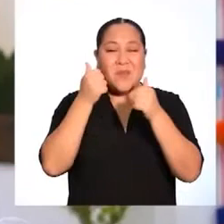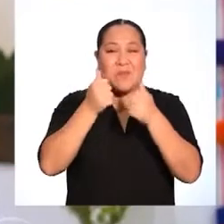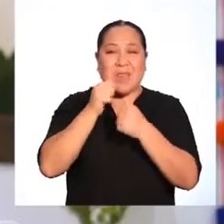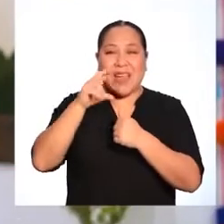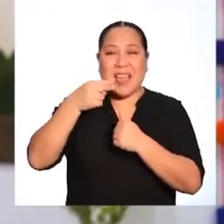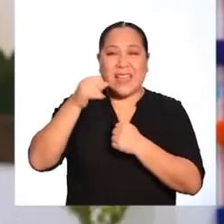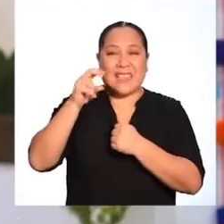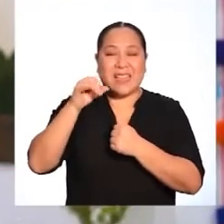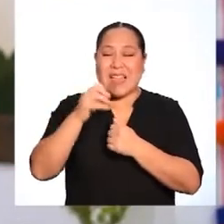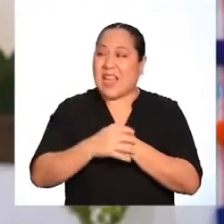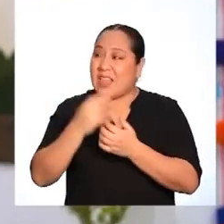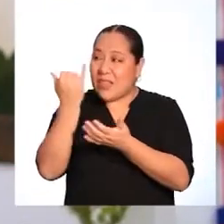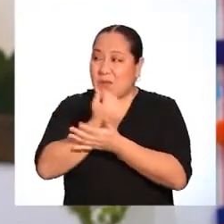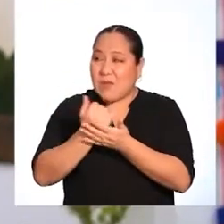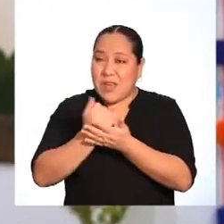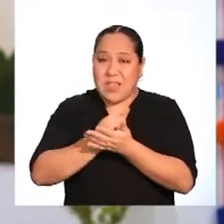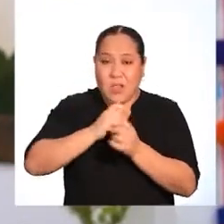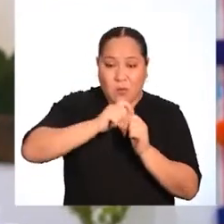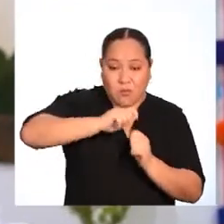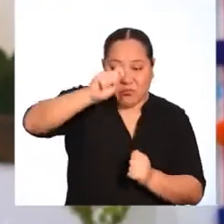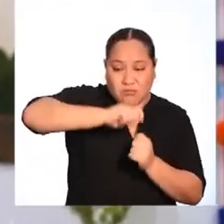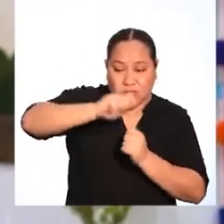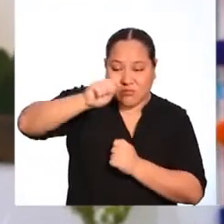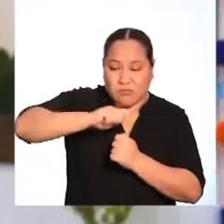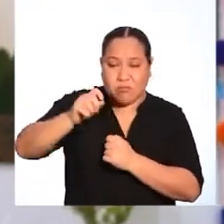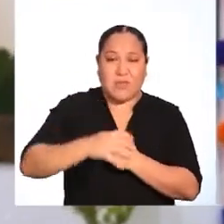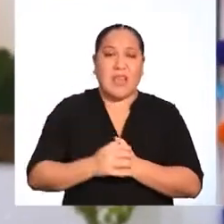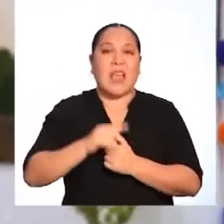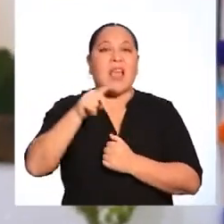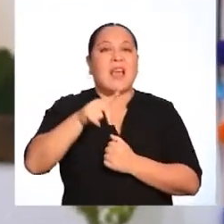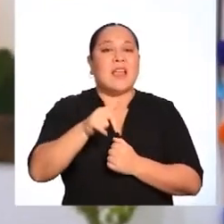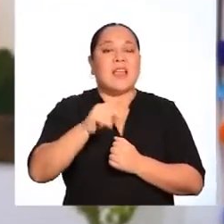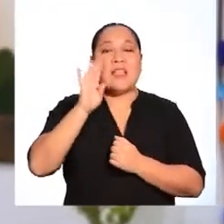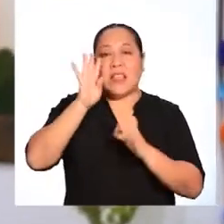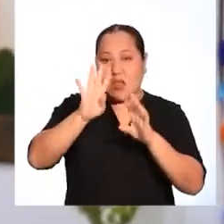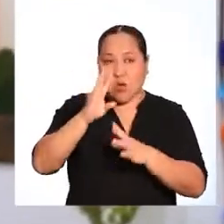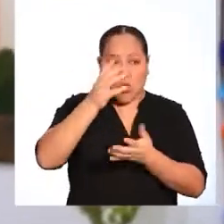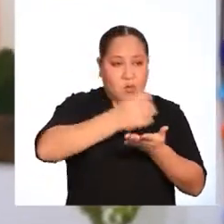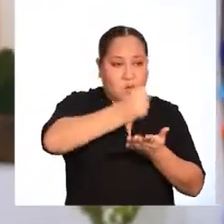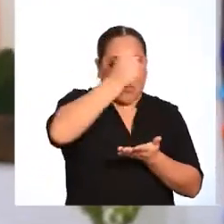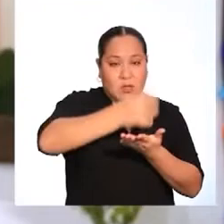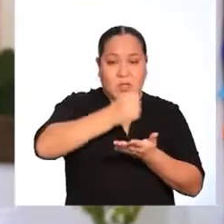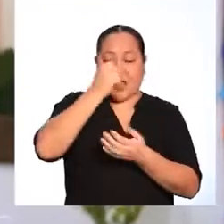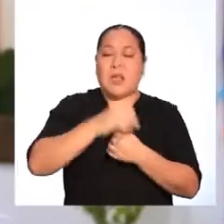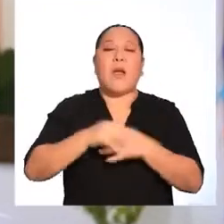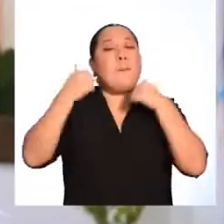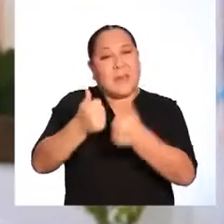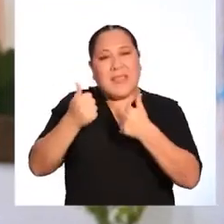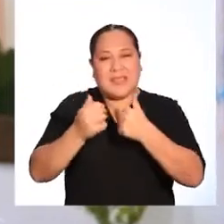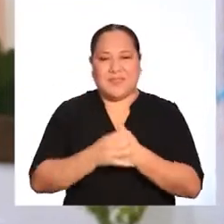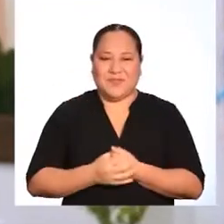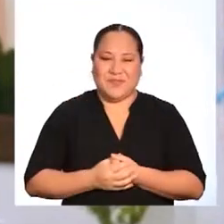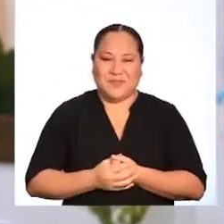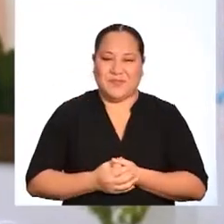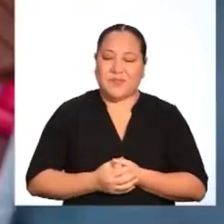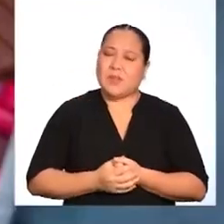muy bien chantaje de dibujaste 4 para lotes y tienes 4 botellas